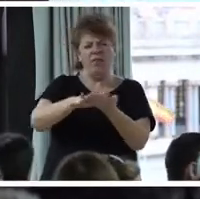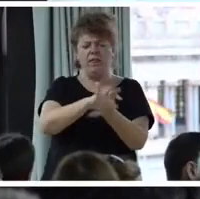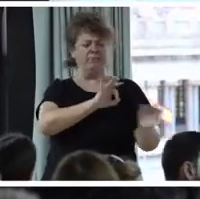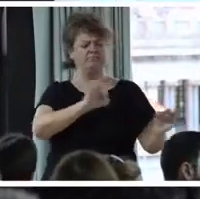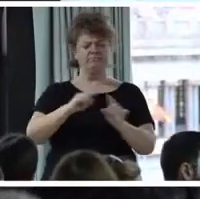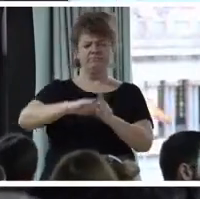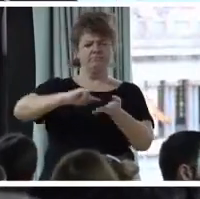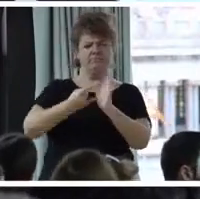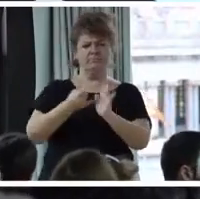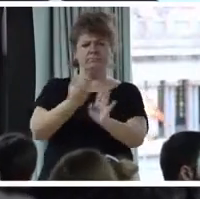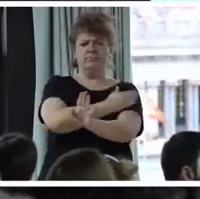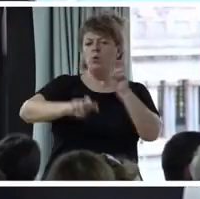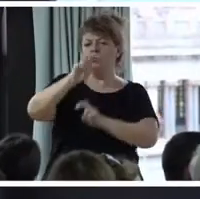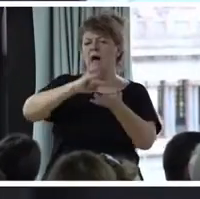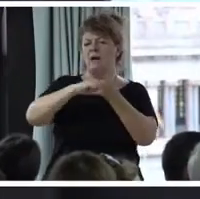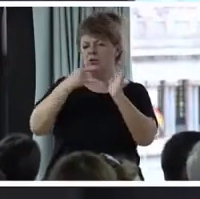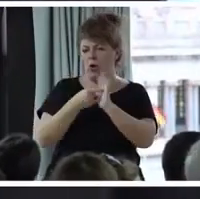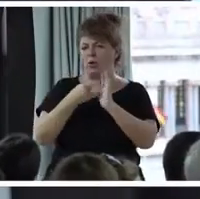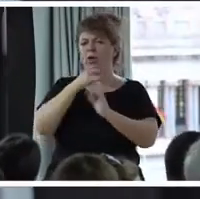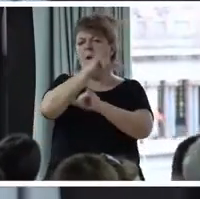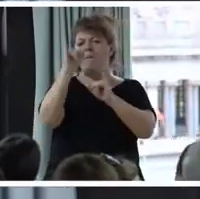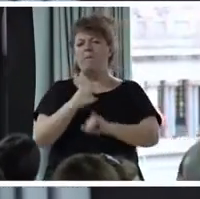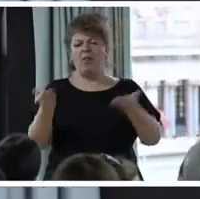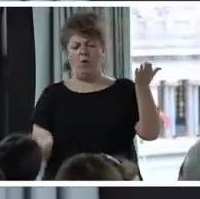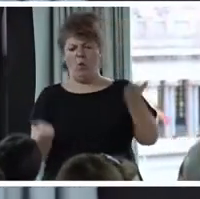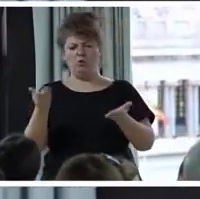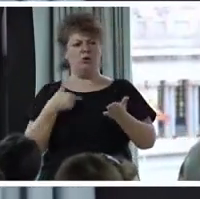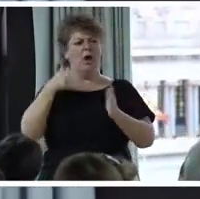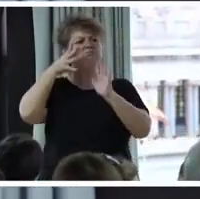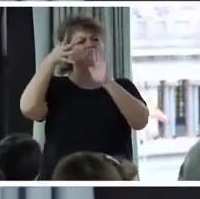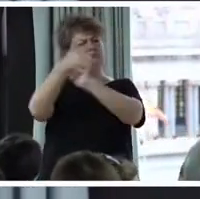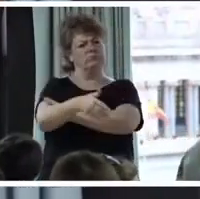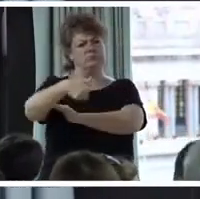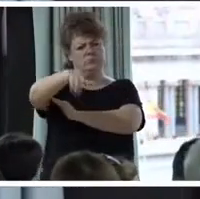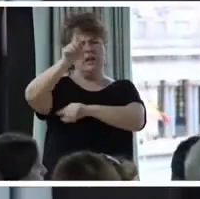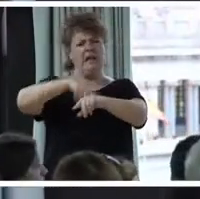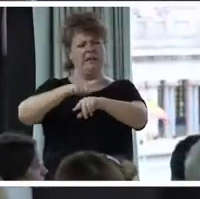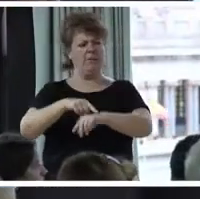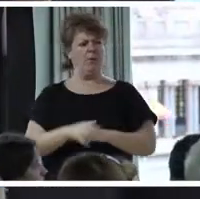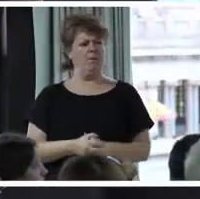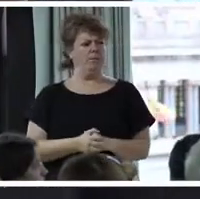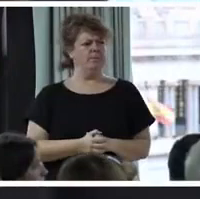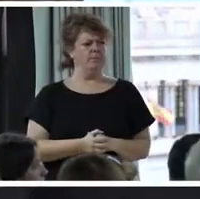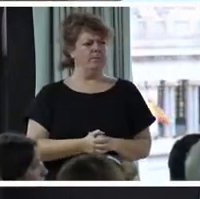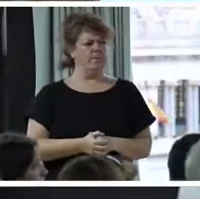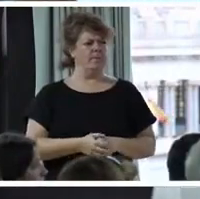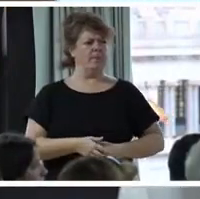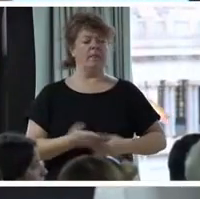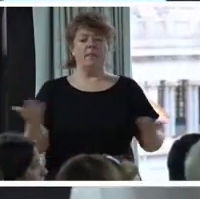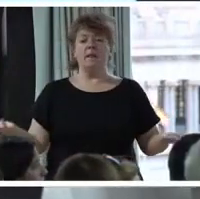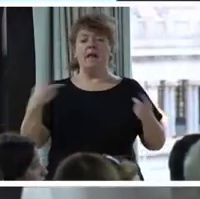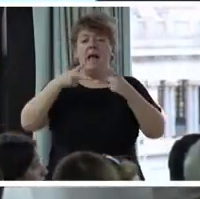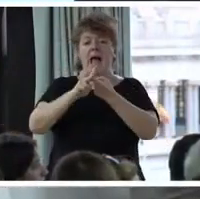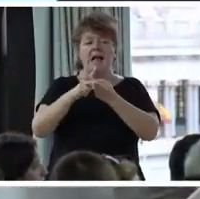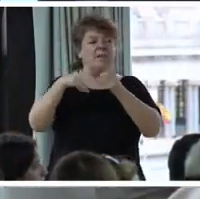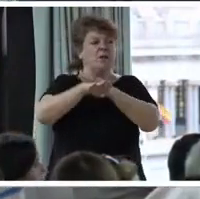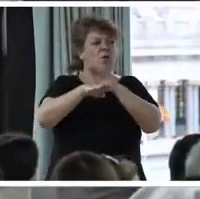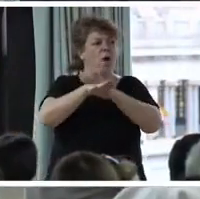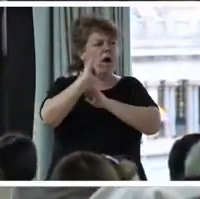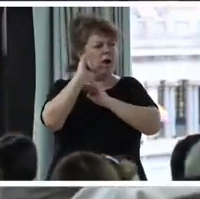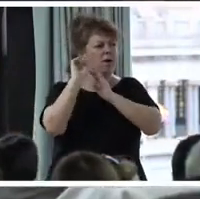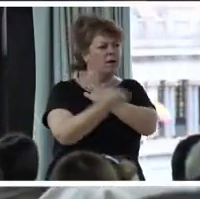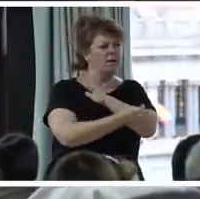a día de hoy por el estado terrorista DEA y duradera en el tiempo en este sentido con Qué herramientas tenemos me